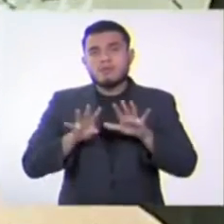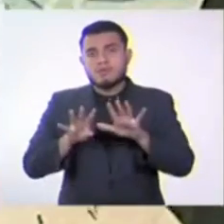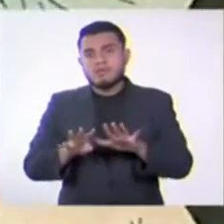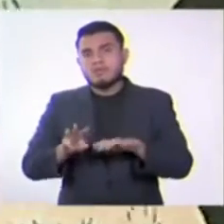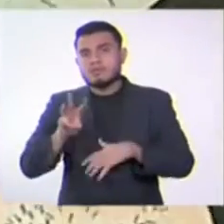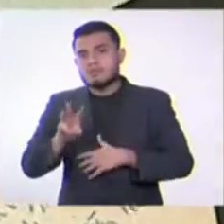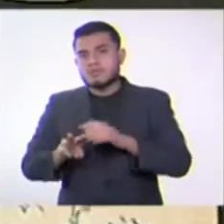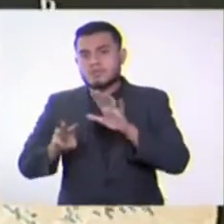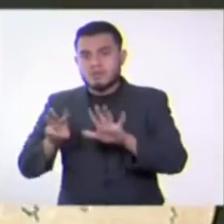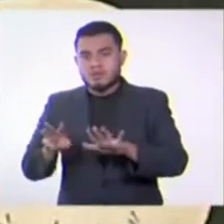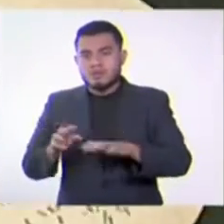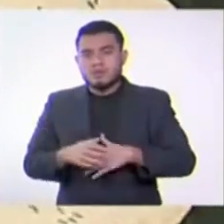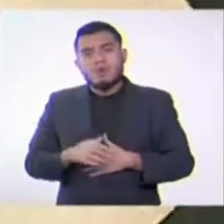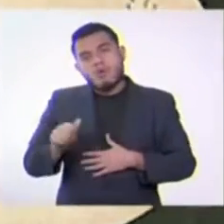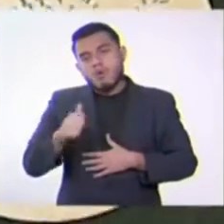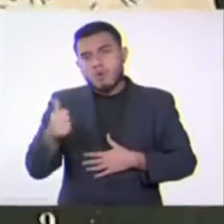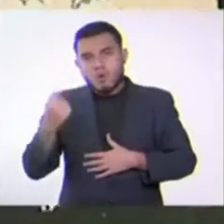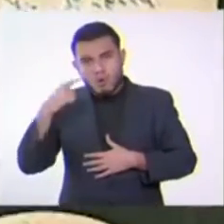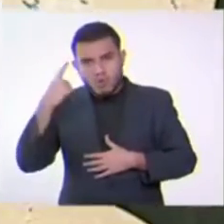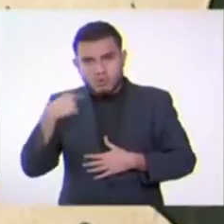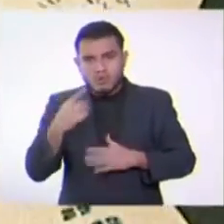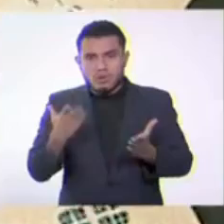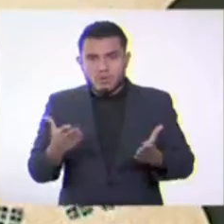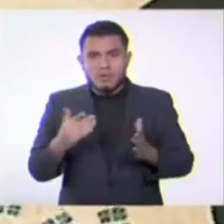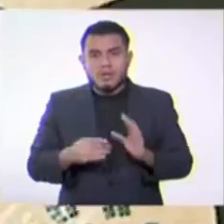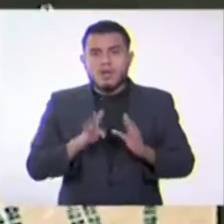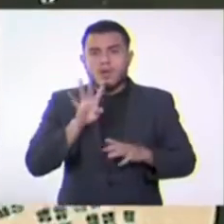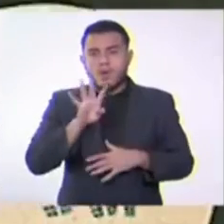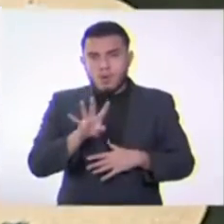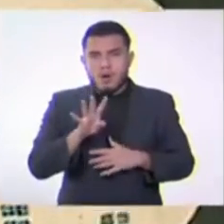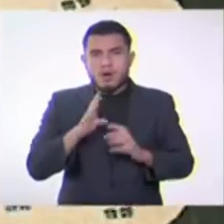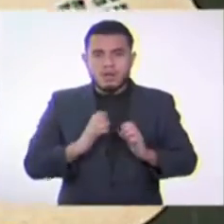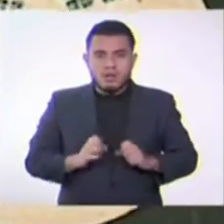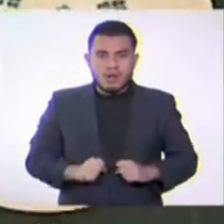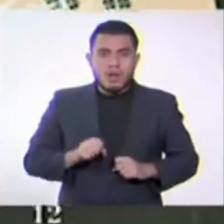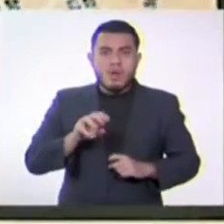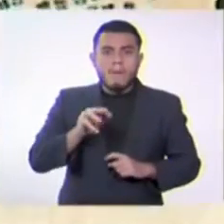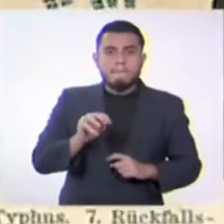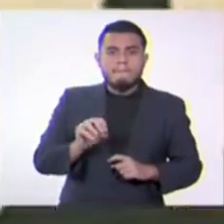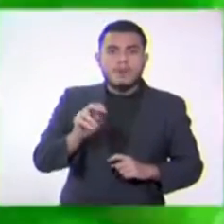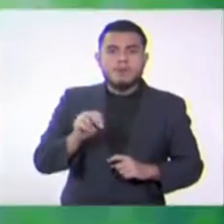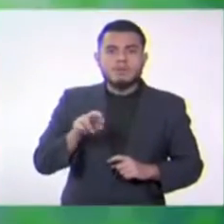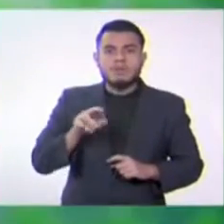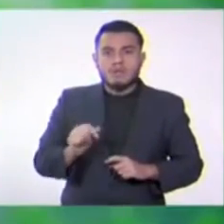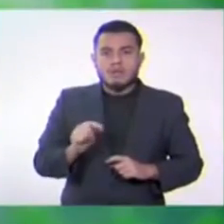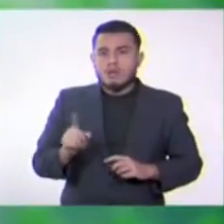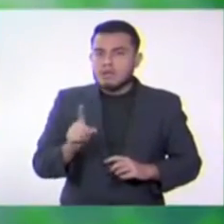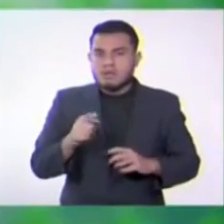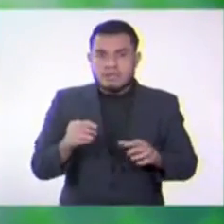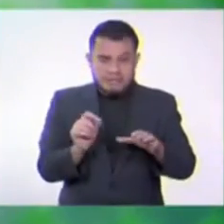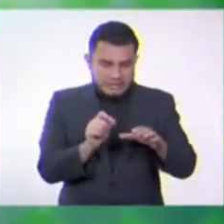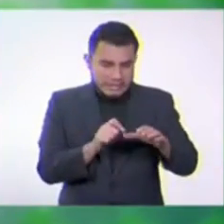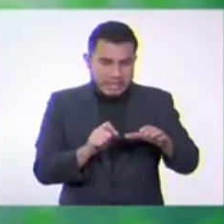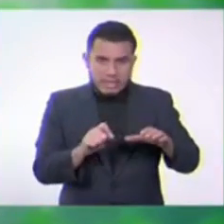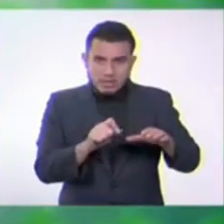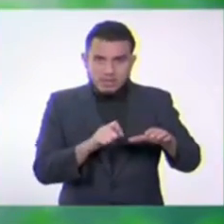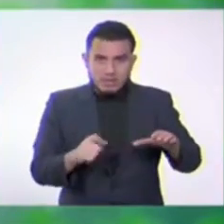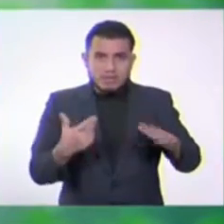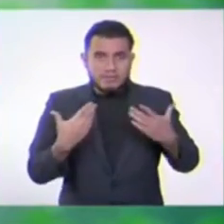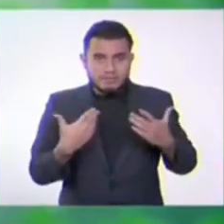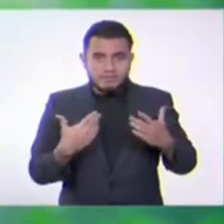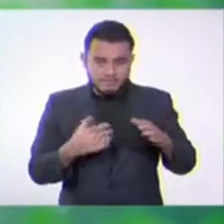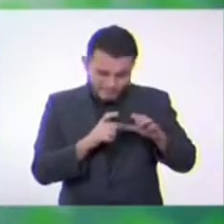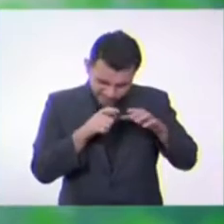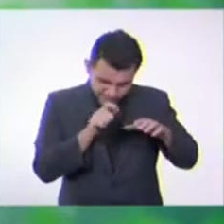Copeland propuso un cuarto reino, el monera, donde agrupó a los seres unicelulares que carecen de organelos. A